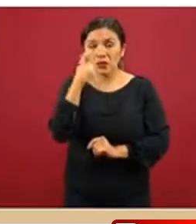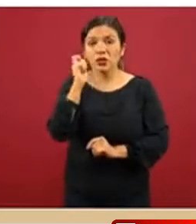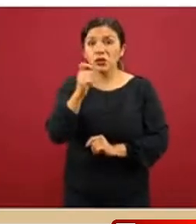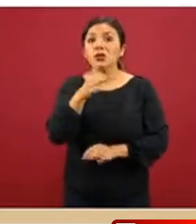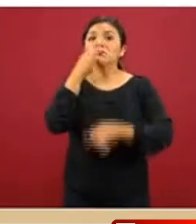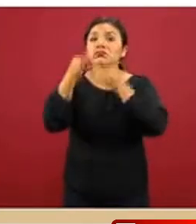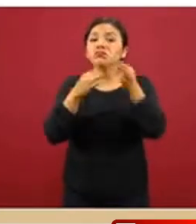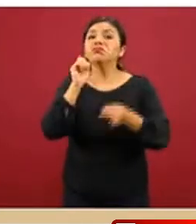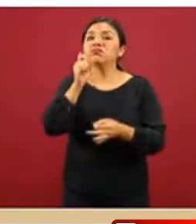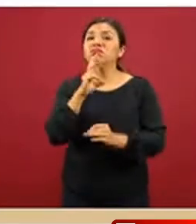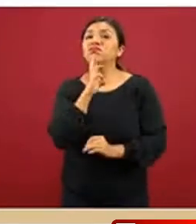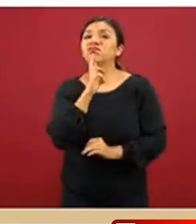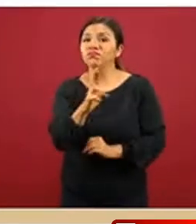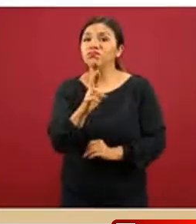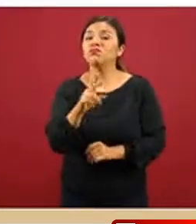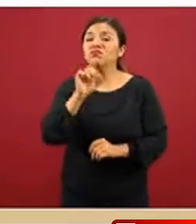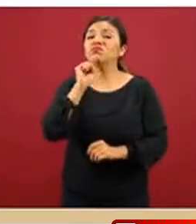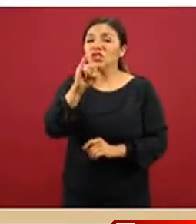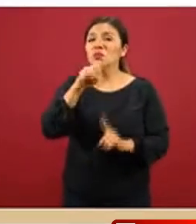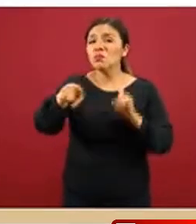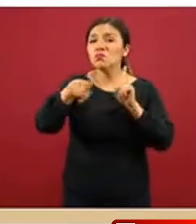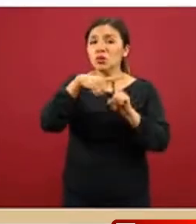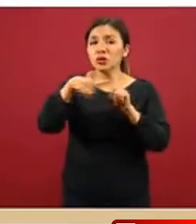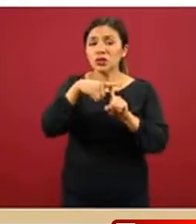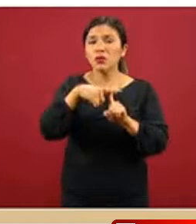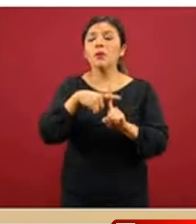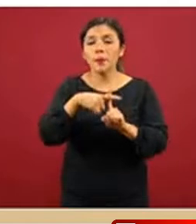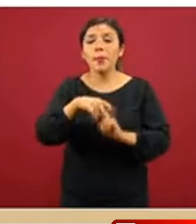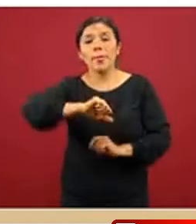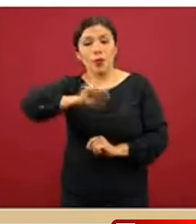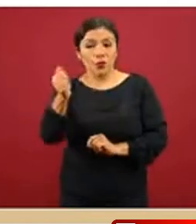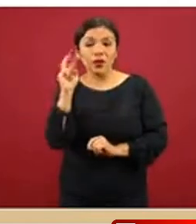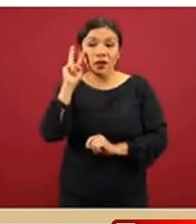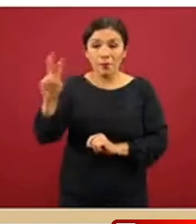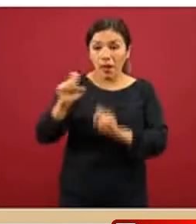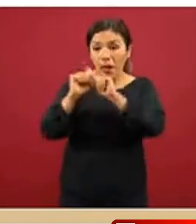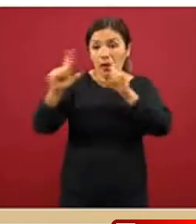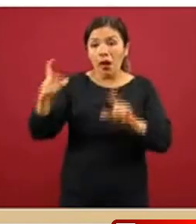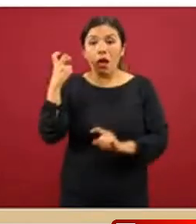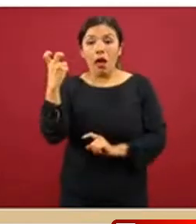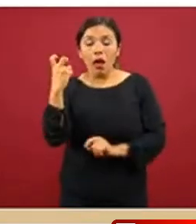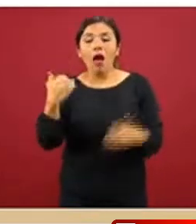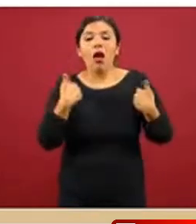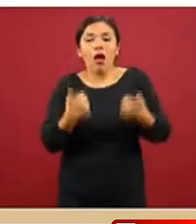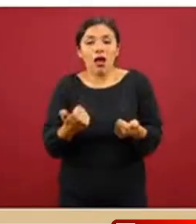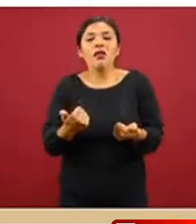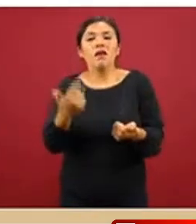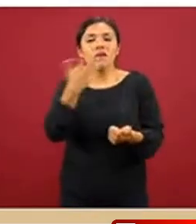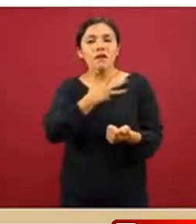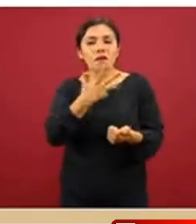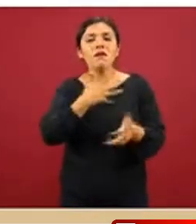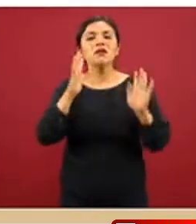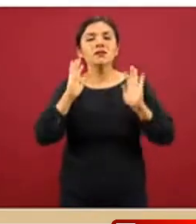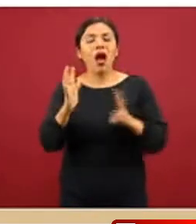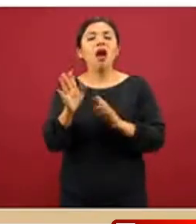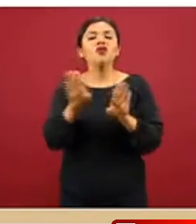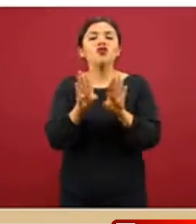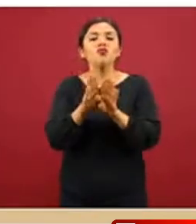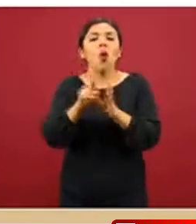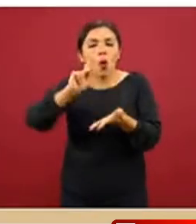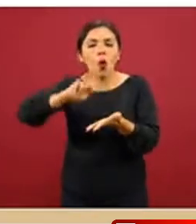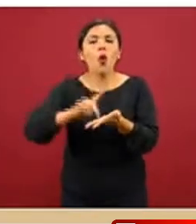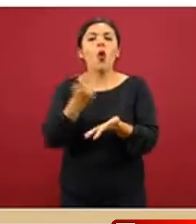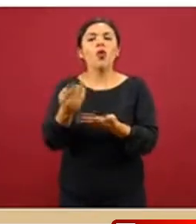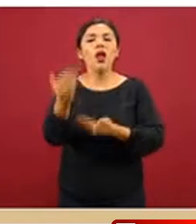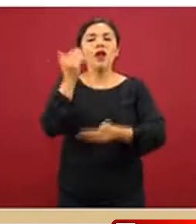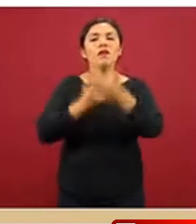dieron resultado positivo. Si vemos la siguiente diapositiva, vamos a ver que ahora sí ya regresamos